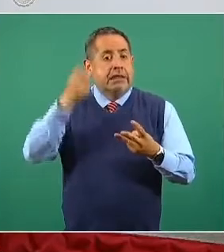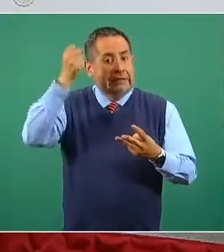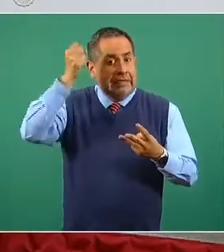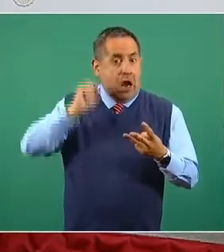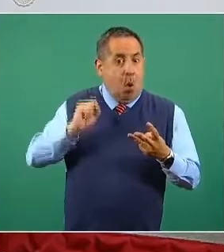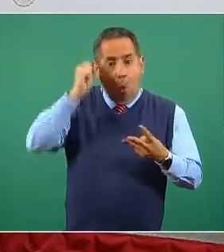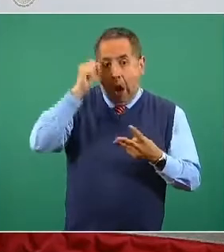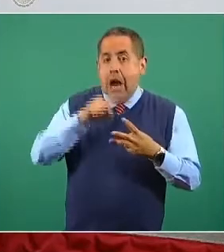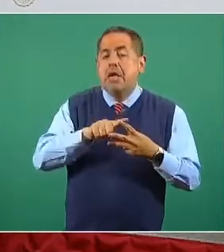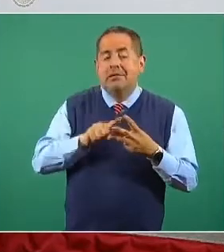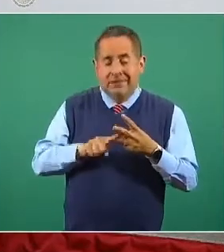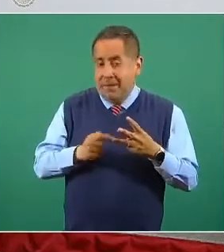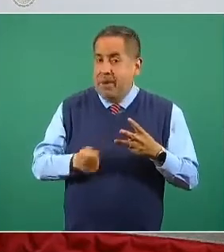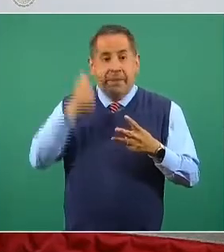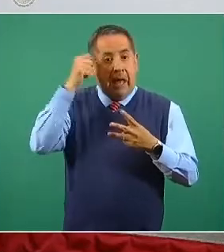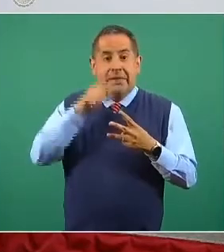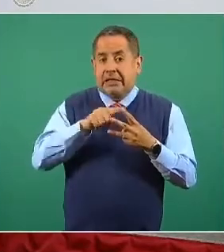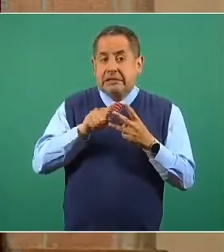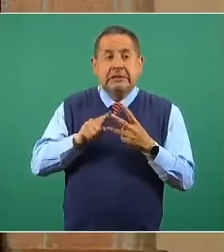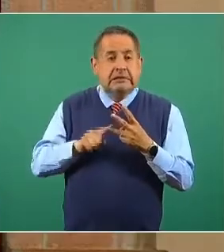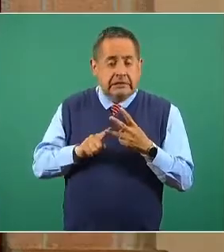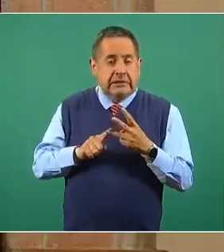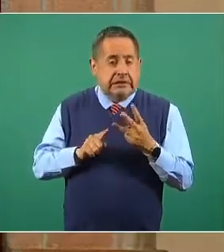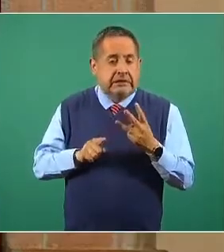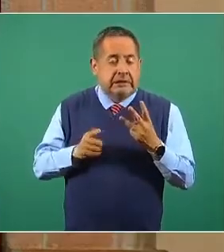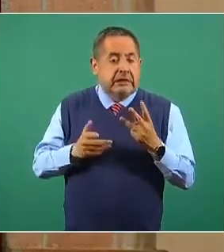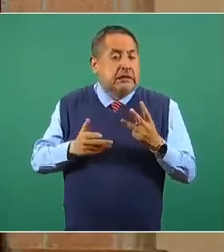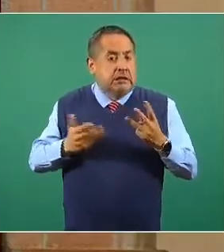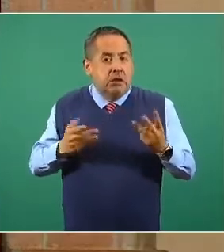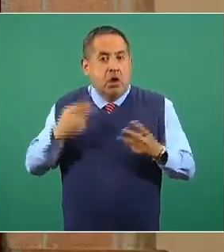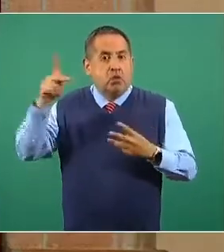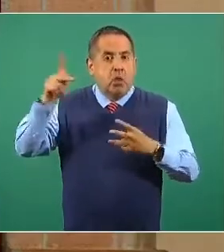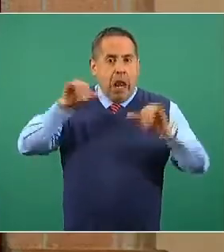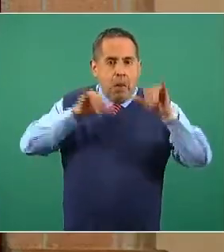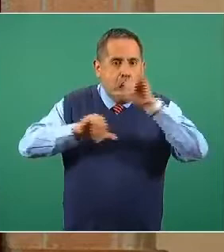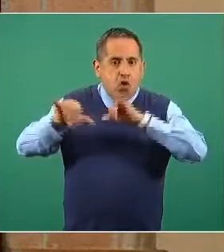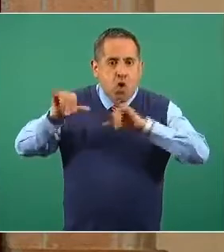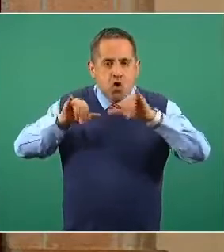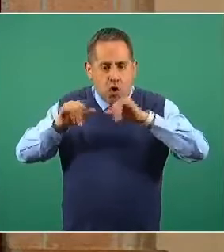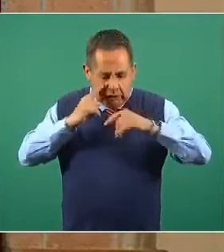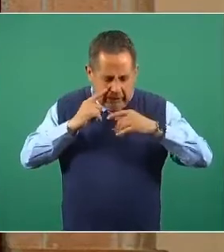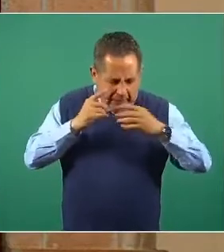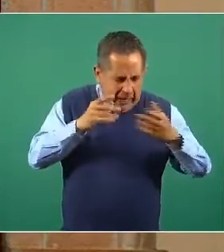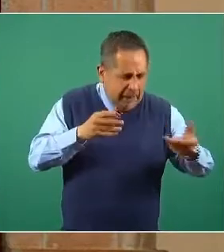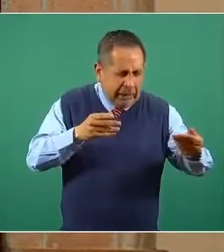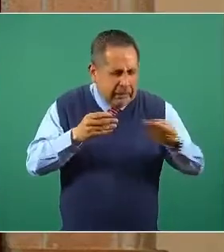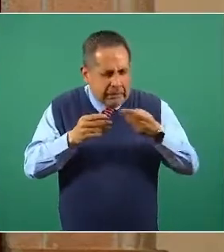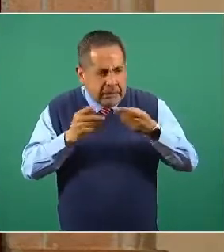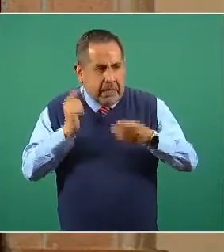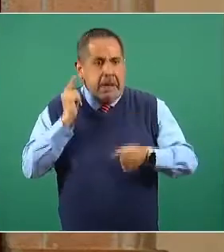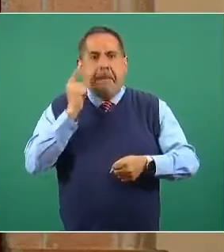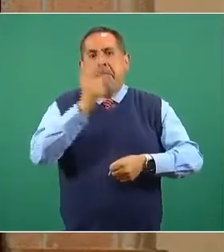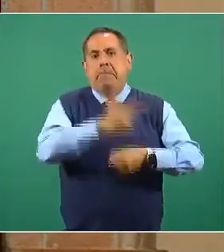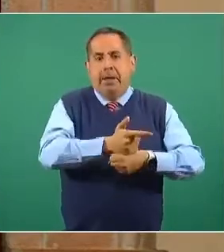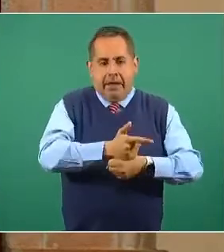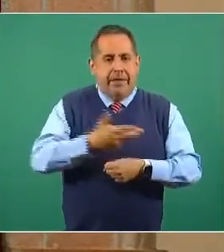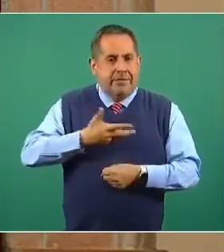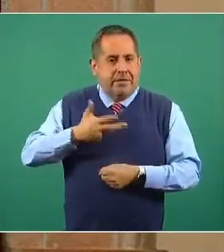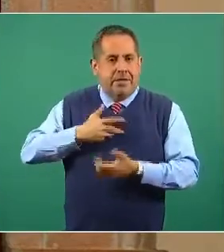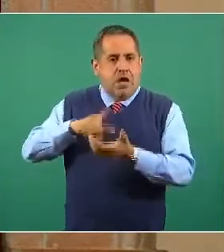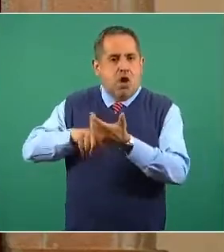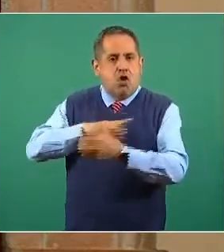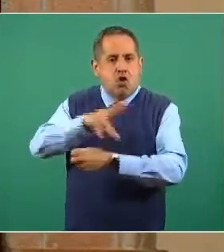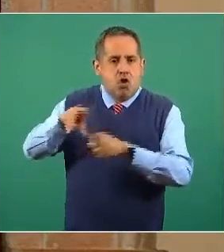Sinaloa, gracias, como comentaba, al hecho de que sus laboratorios estatales, su capacidad local, tenía ya